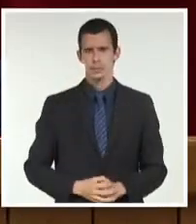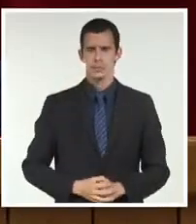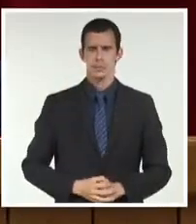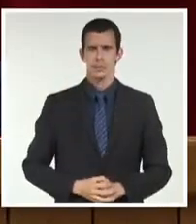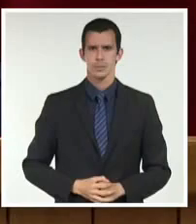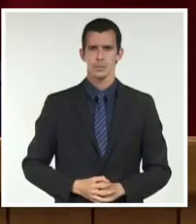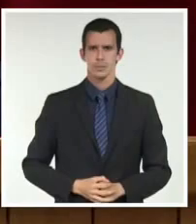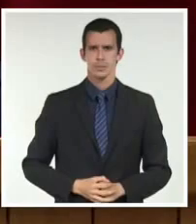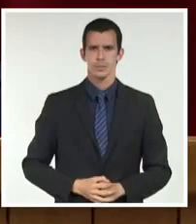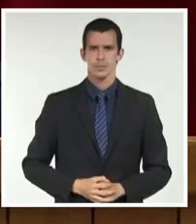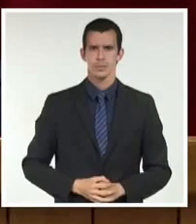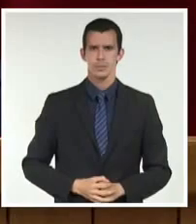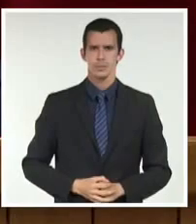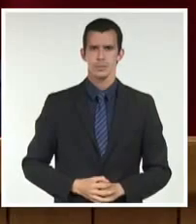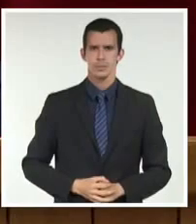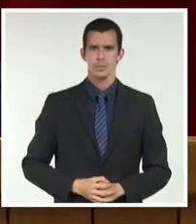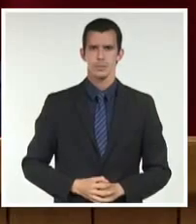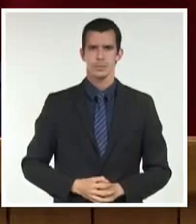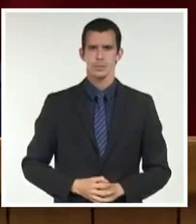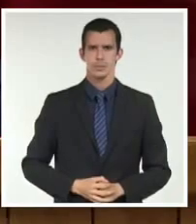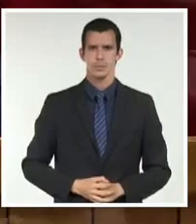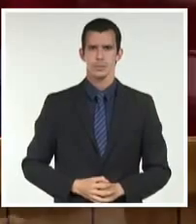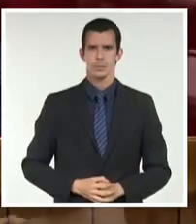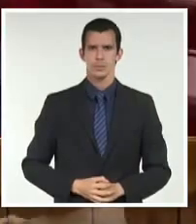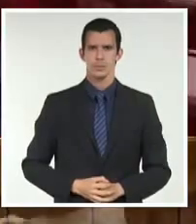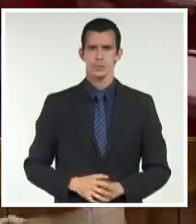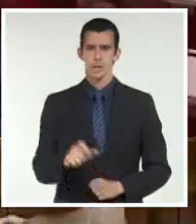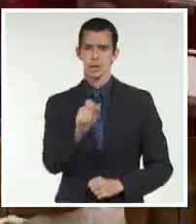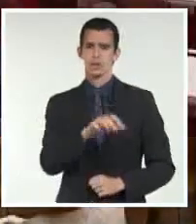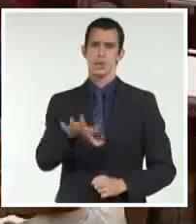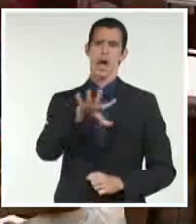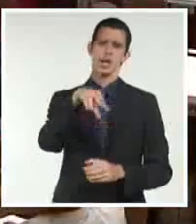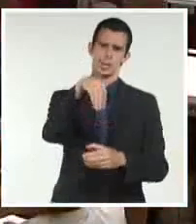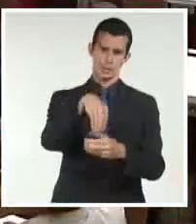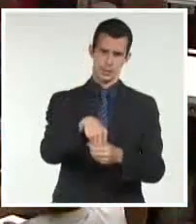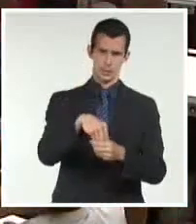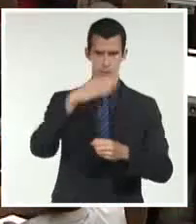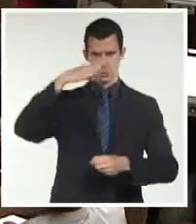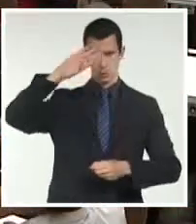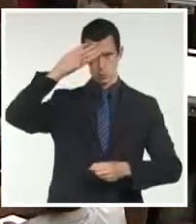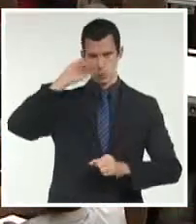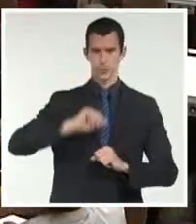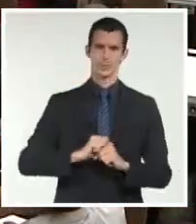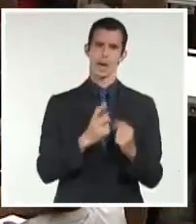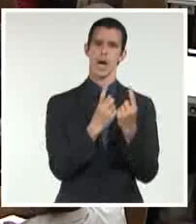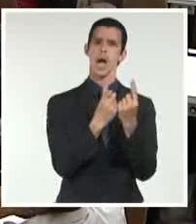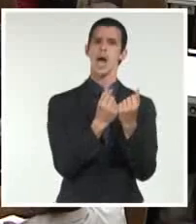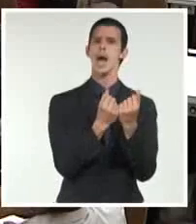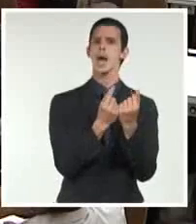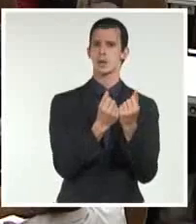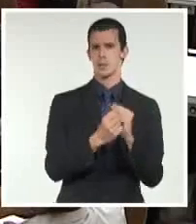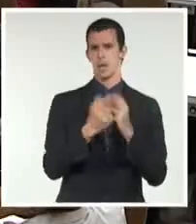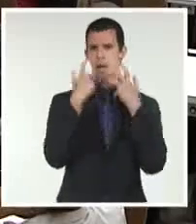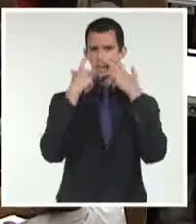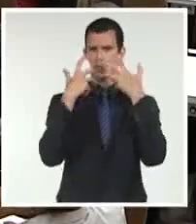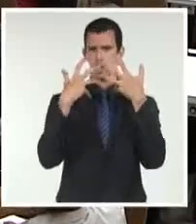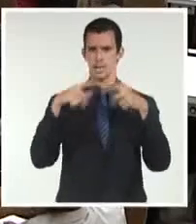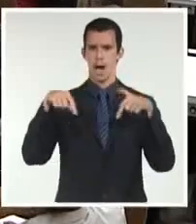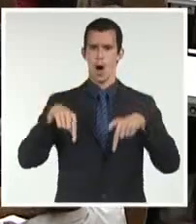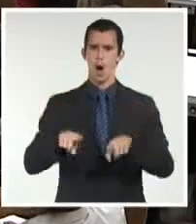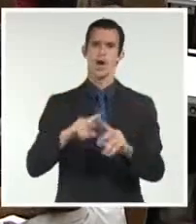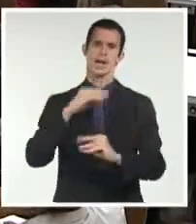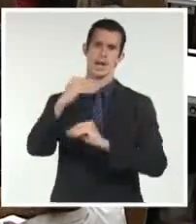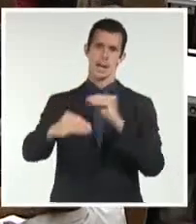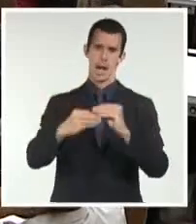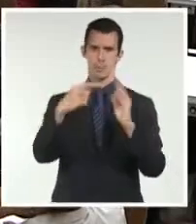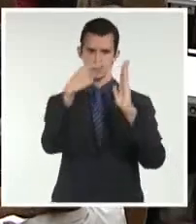y financiero. Para que estas medidas tengan un impacto favorable en la economía, es decisivo incrementar las producciones nacionales y los